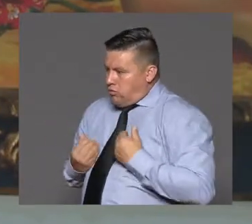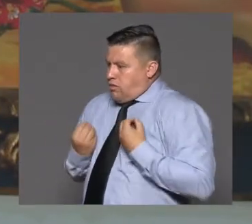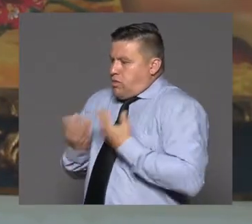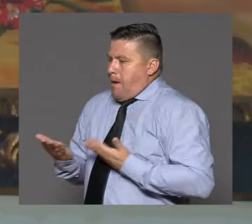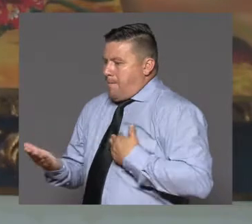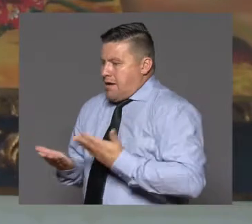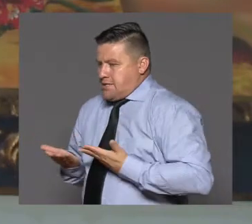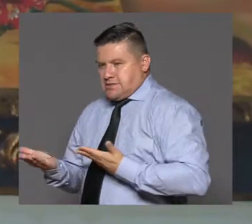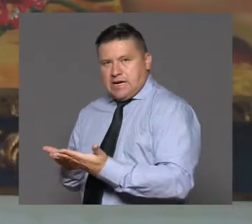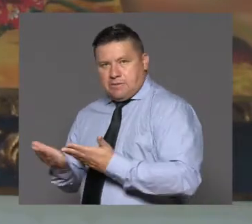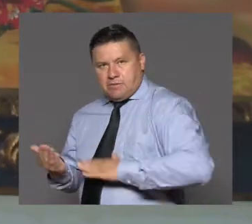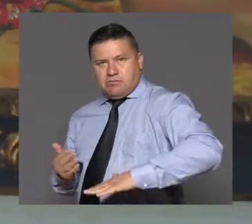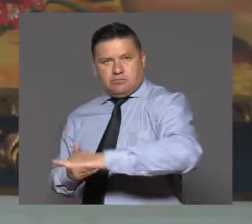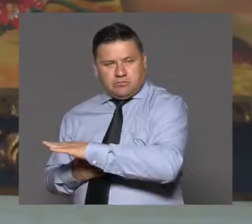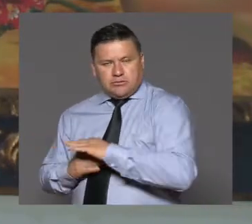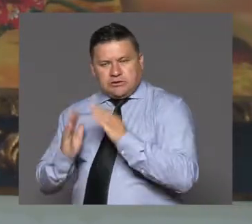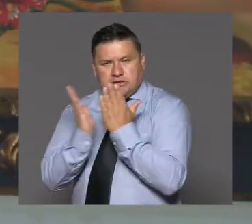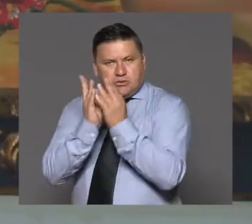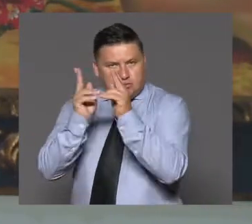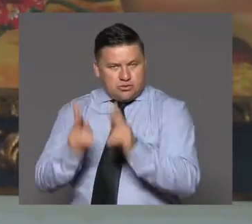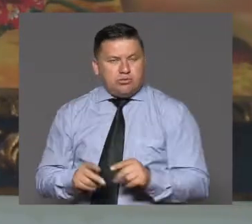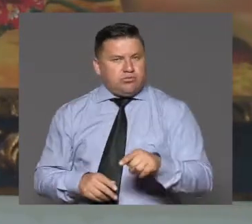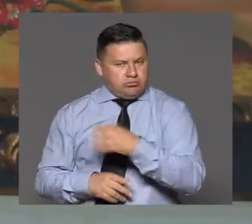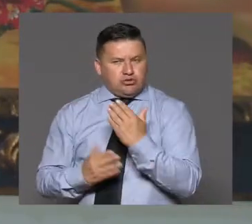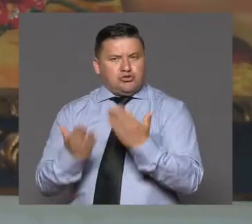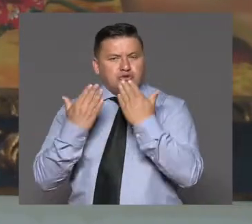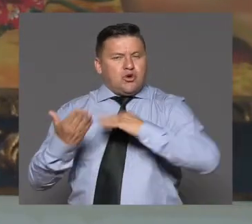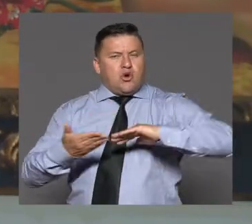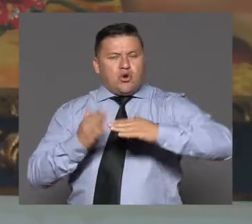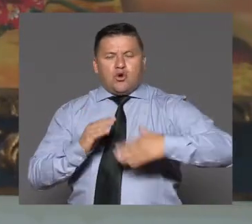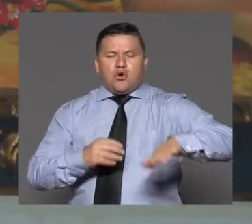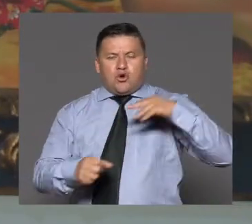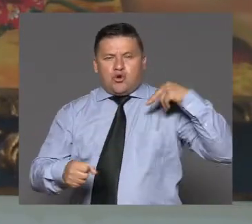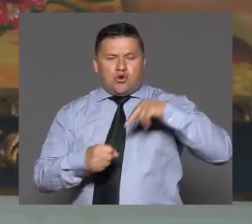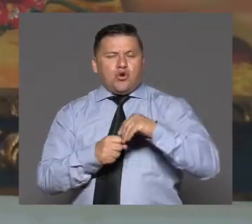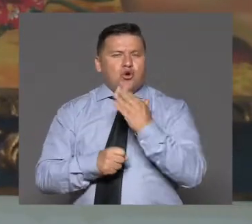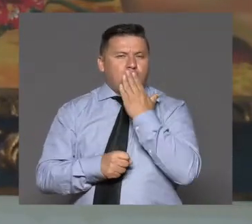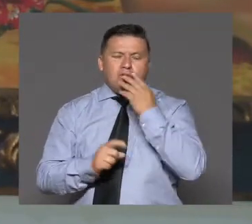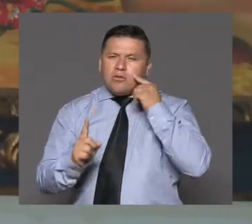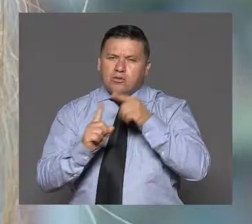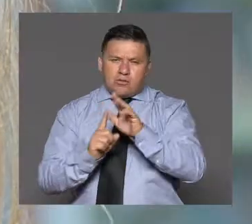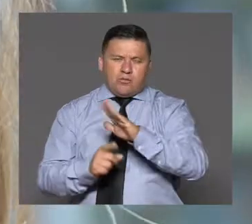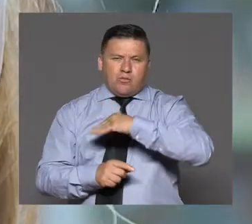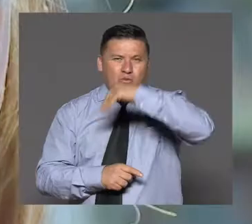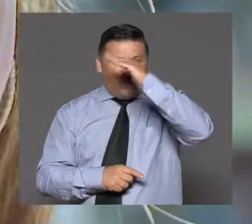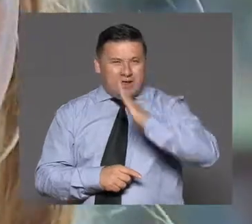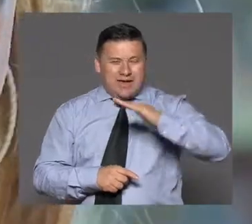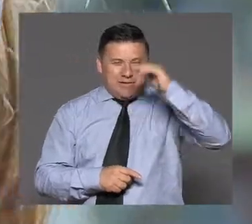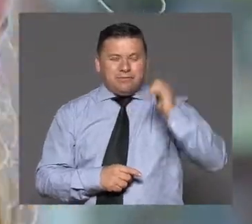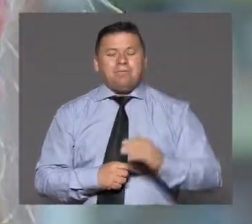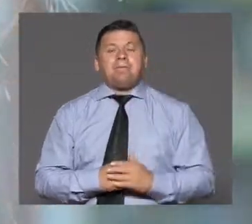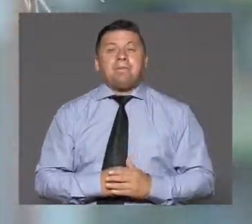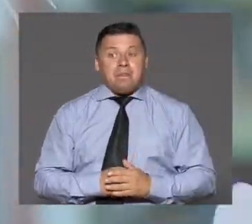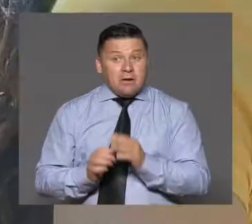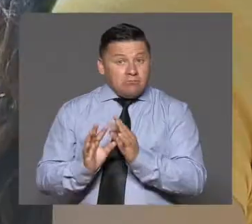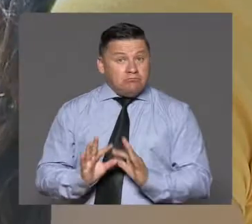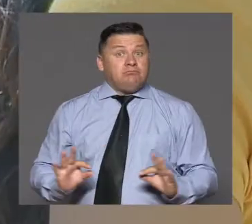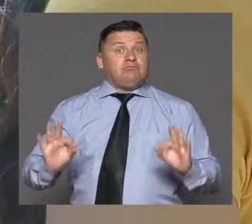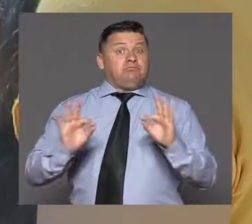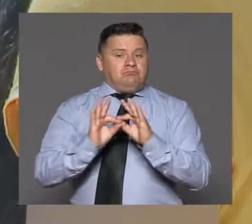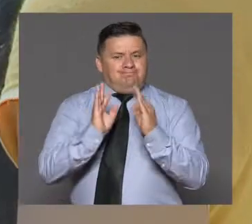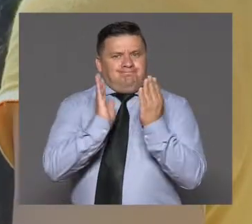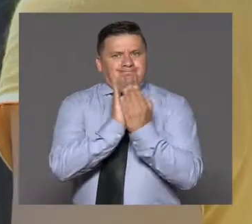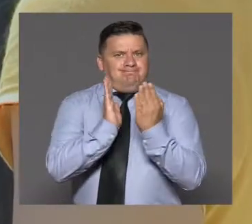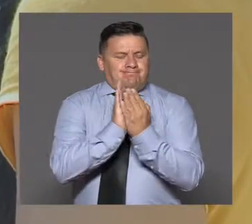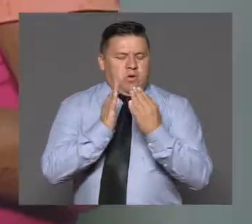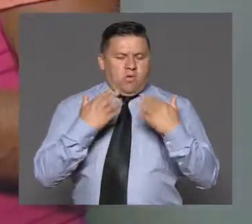servicio, sus estudios y a favor de las comunidades indígenas, en especial del resguardo de la montaña. Sabrina reconoce la importancia de la